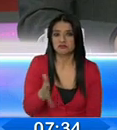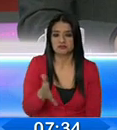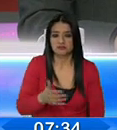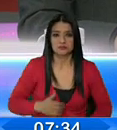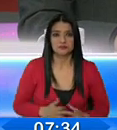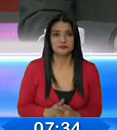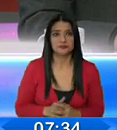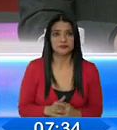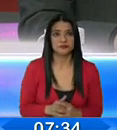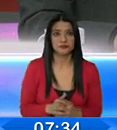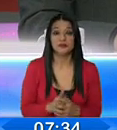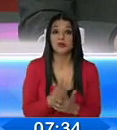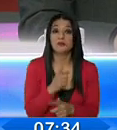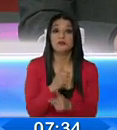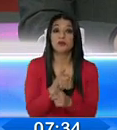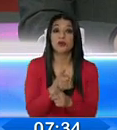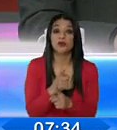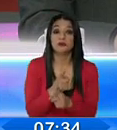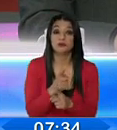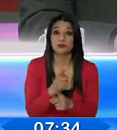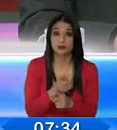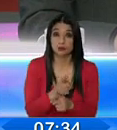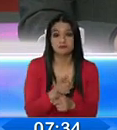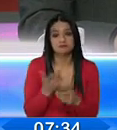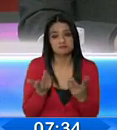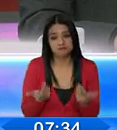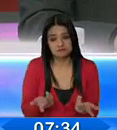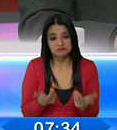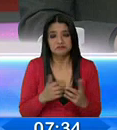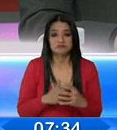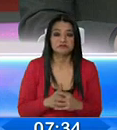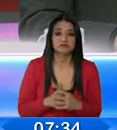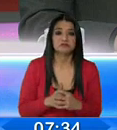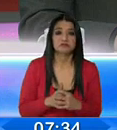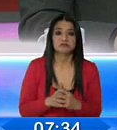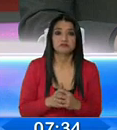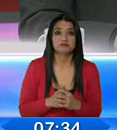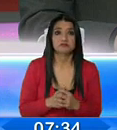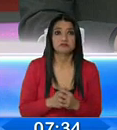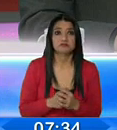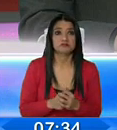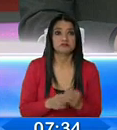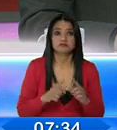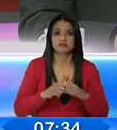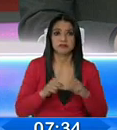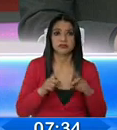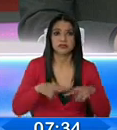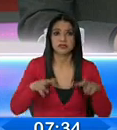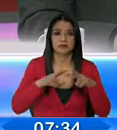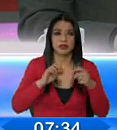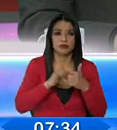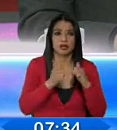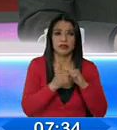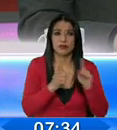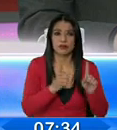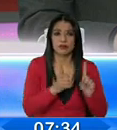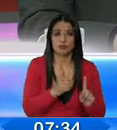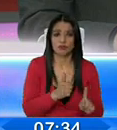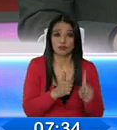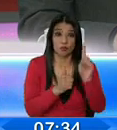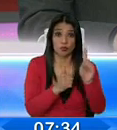Por todas estas razones, en la medida en que existía realmente una diferencia de costos unitarios